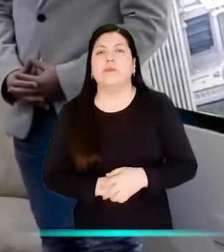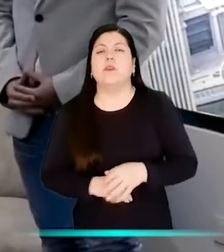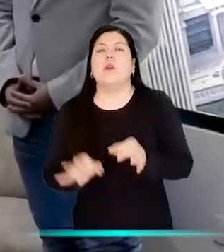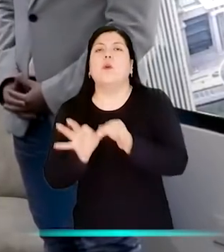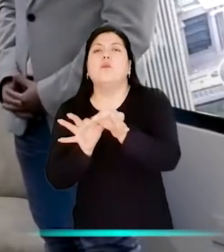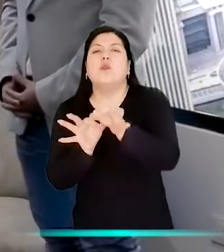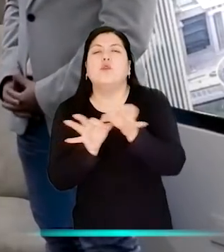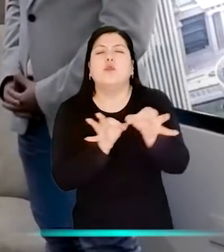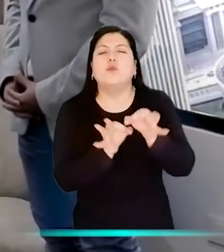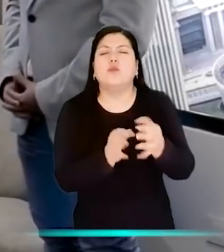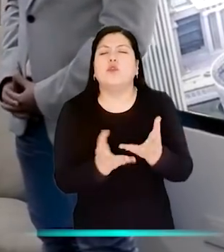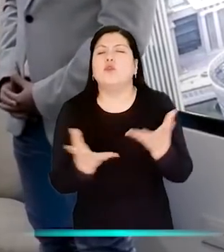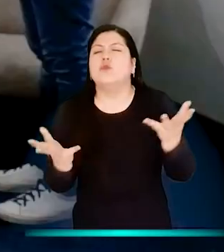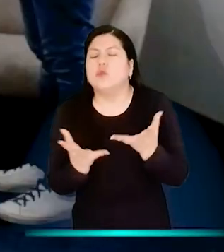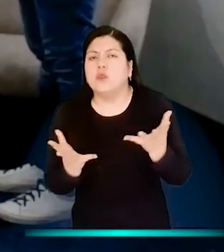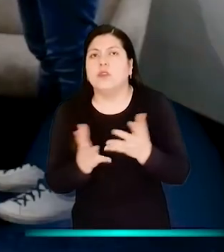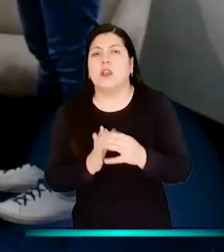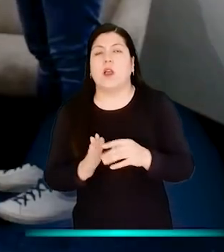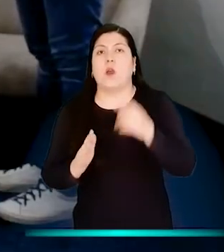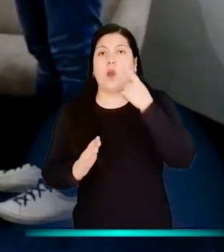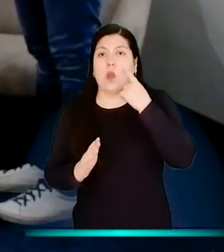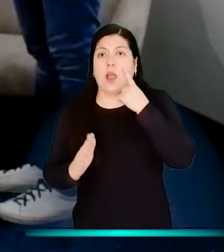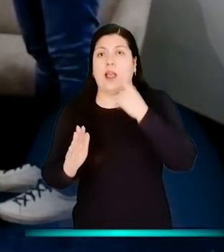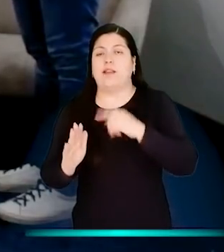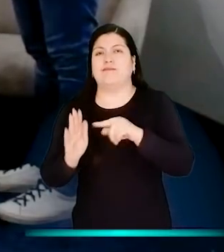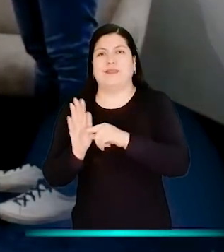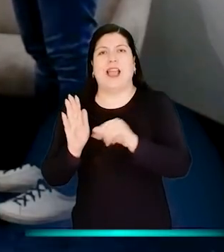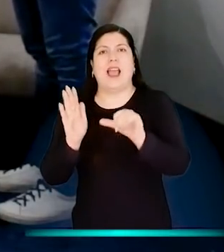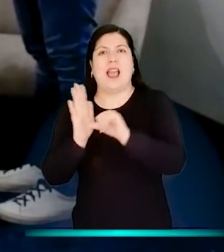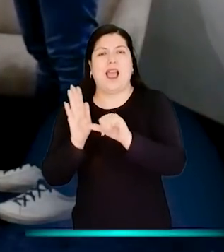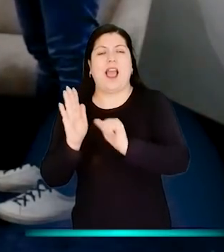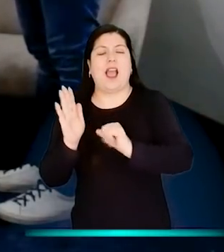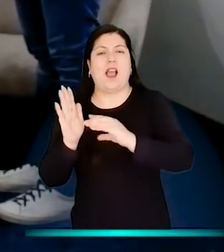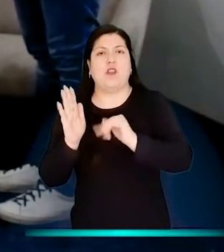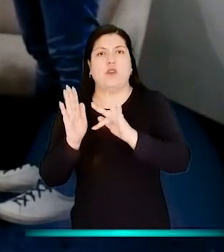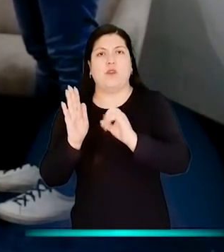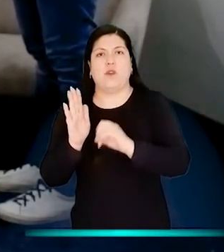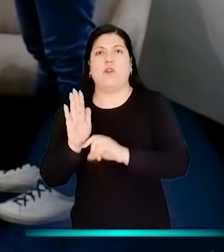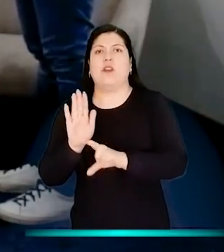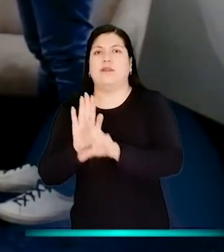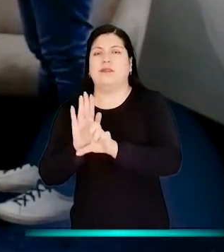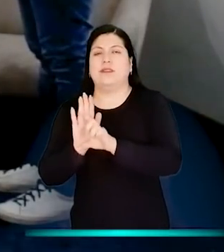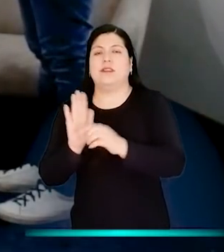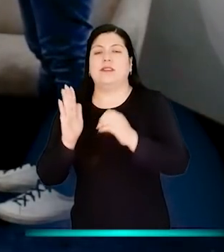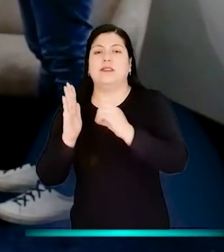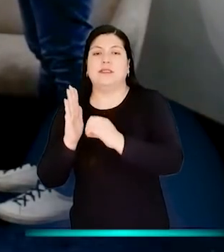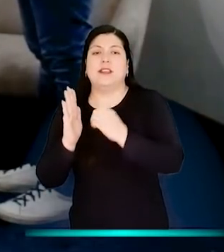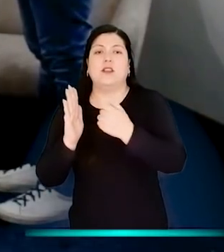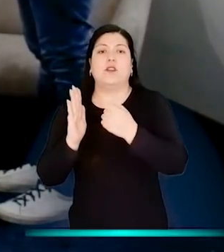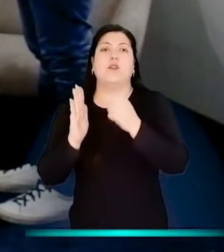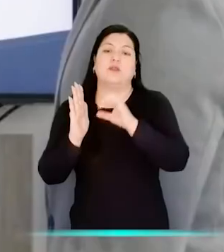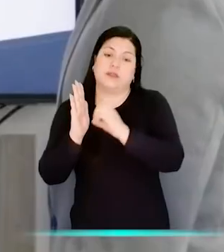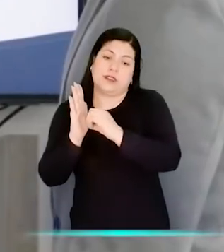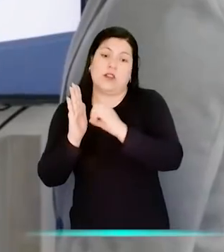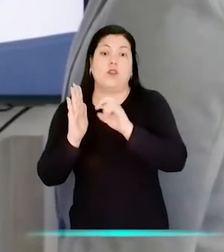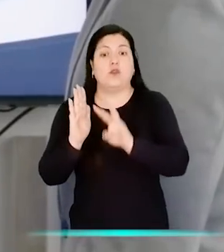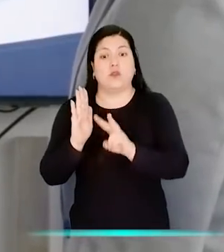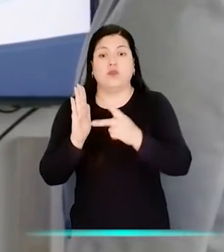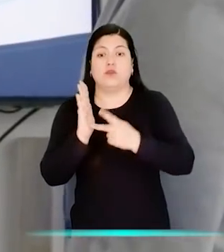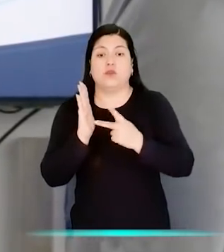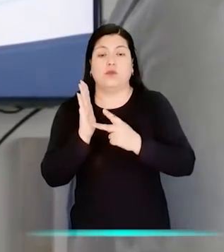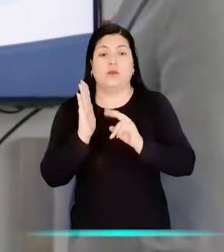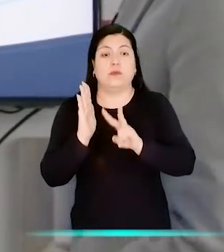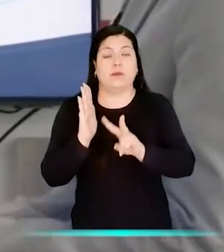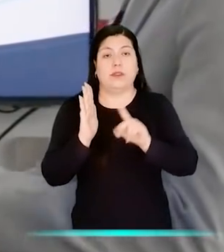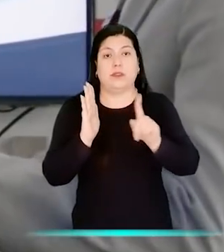están definidos esos municipios? Hay un acto legislativo, la reforma constitucional, está en el acto legislativo 02 de